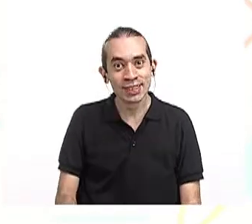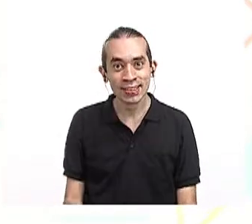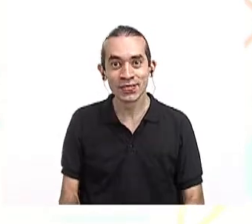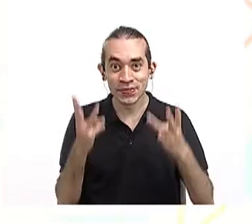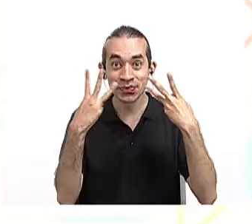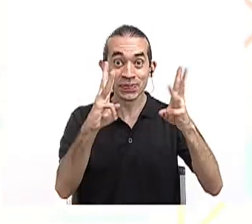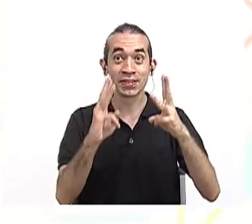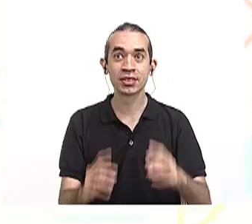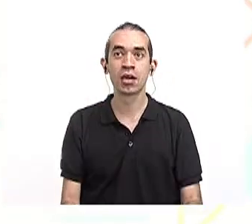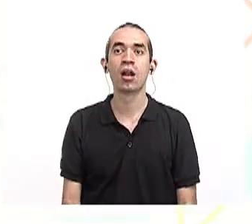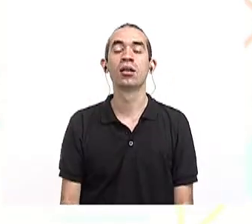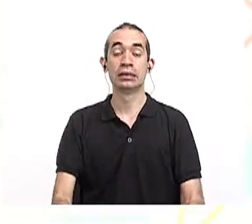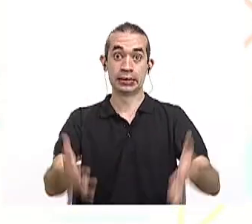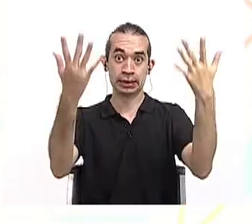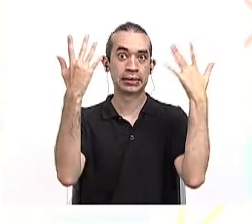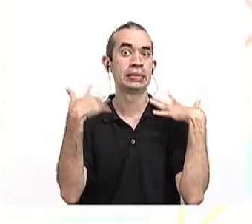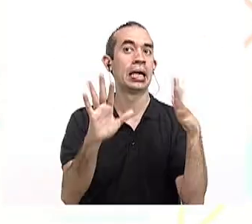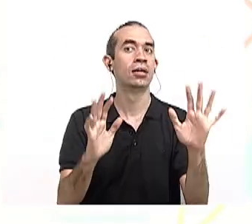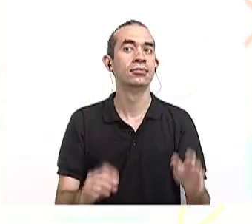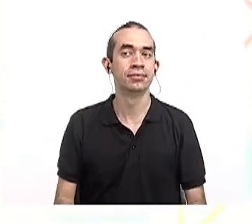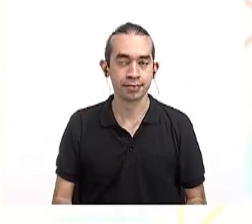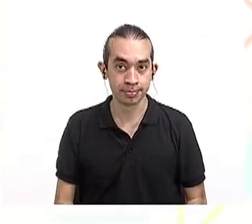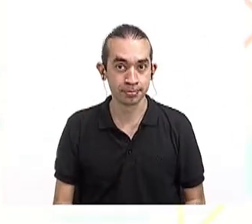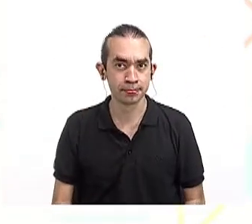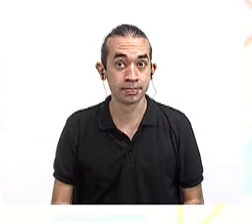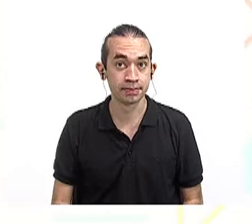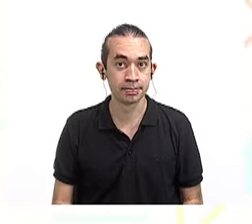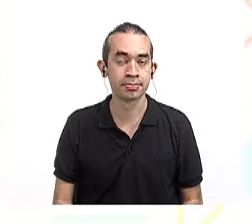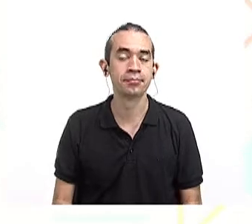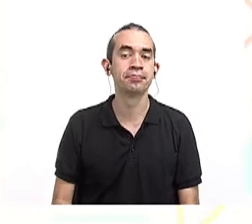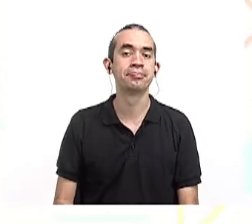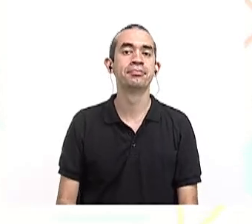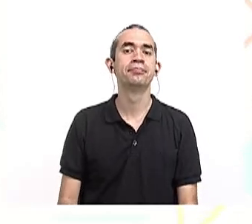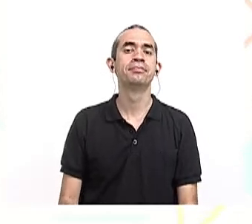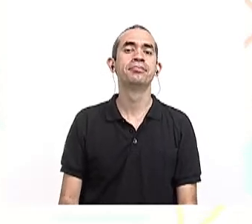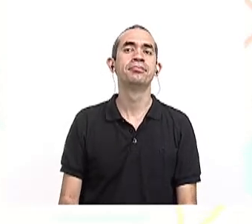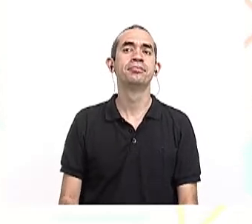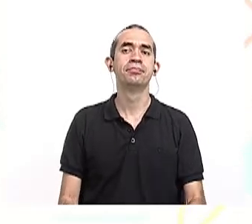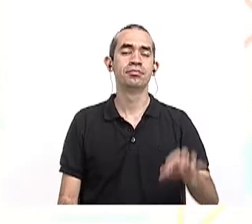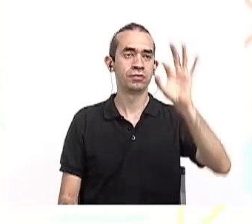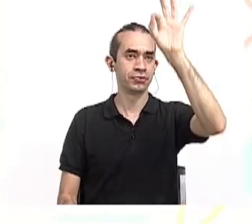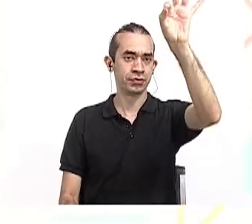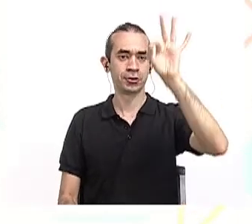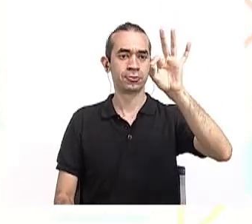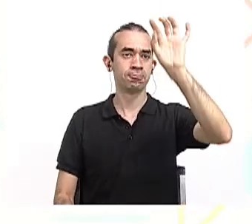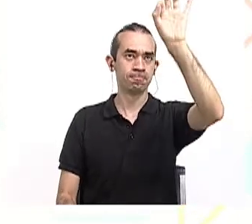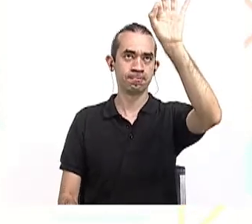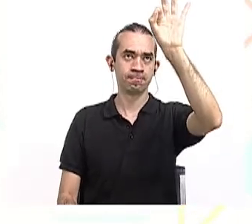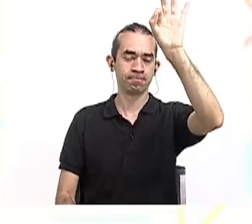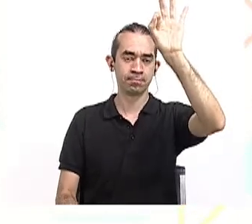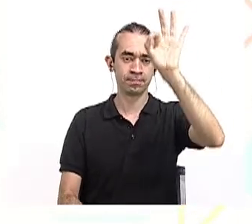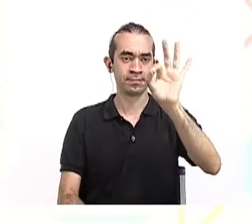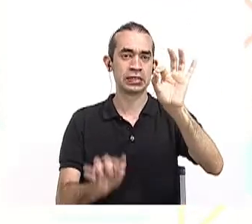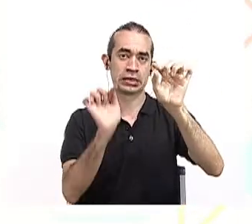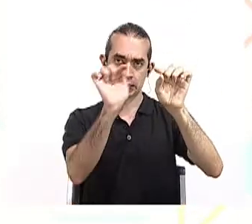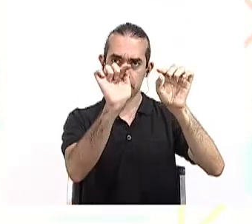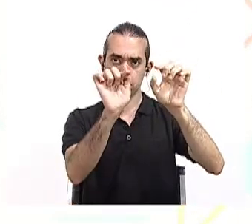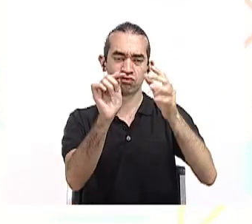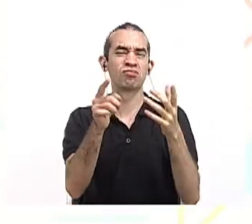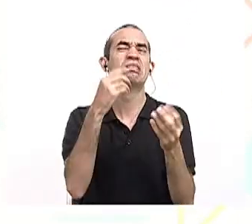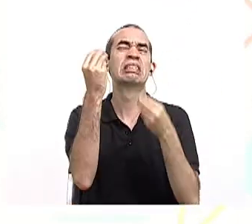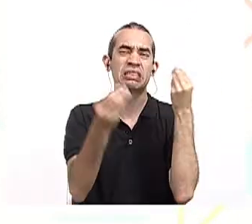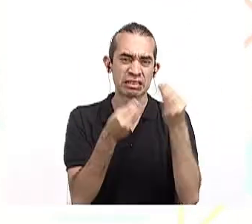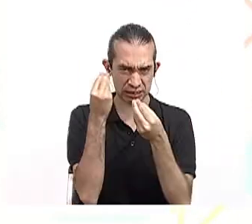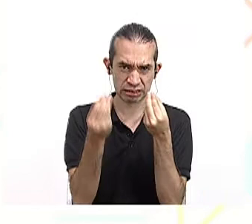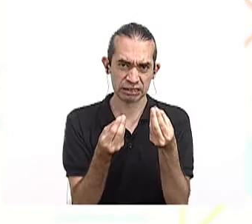método! Ahora veamos qué sucede en el denominador de la primera fracción.